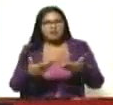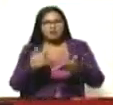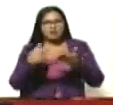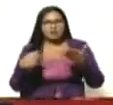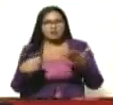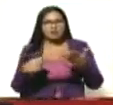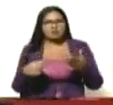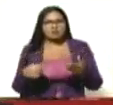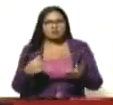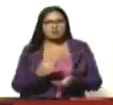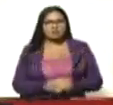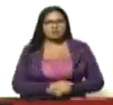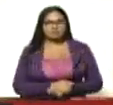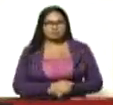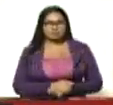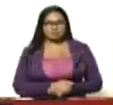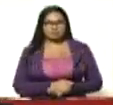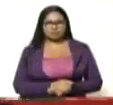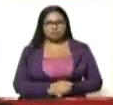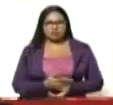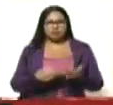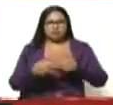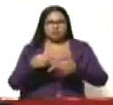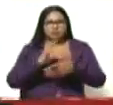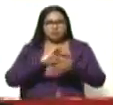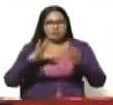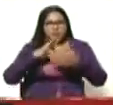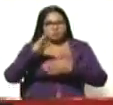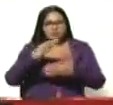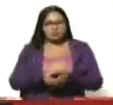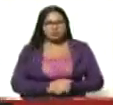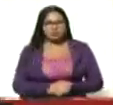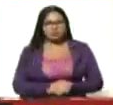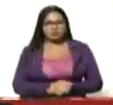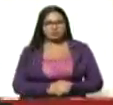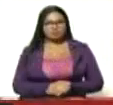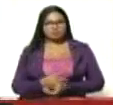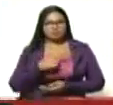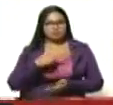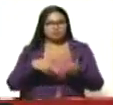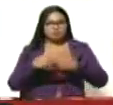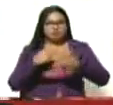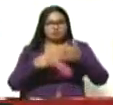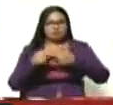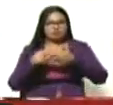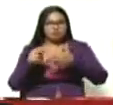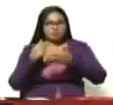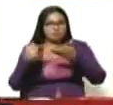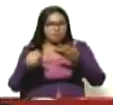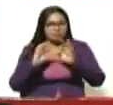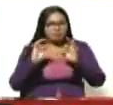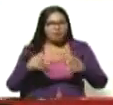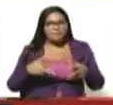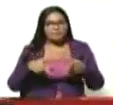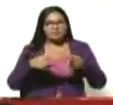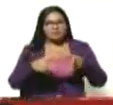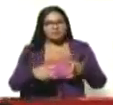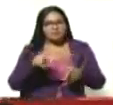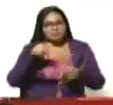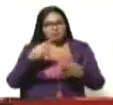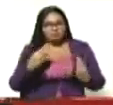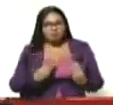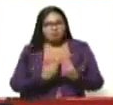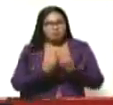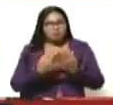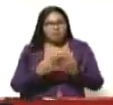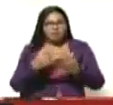elemento, un instrumento para su reconstrucción espiritual. No solamente vamos a reconstruir materialmente las Tejerías, vamos a acompañarlos